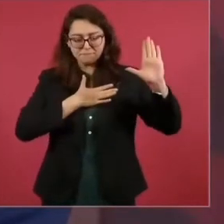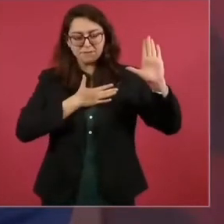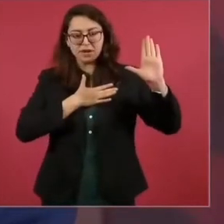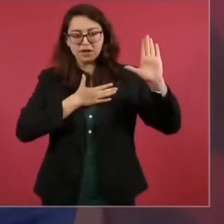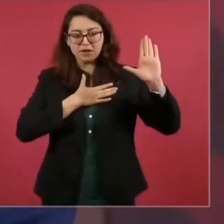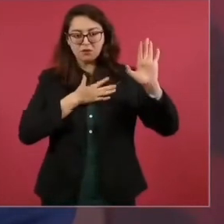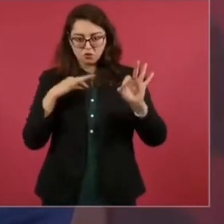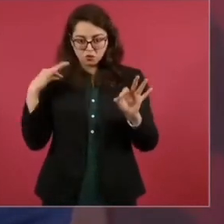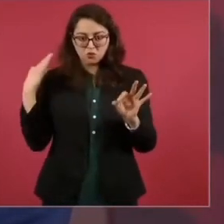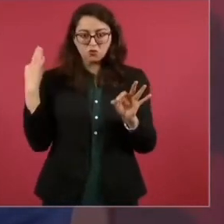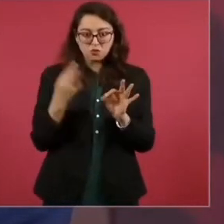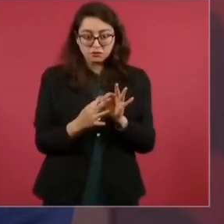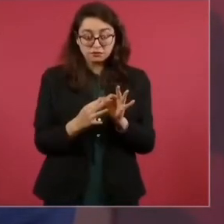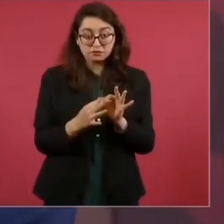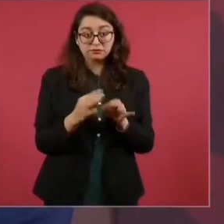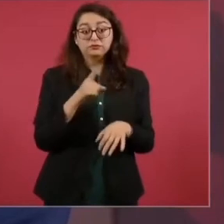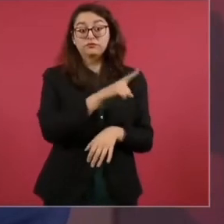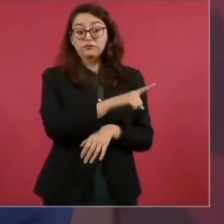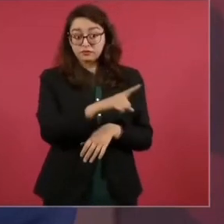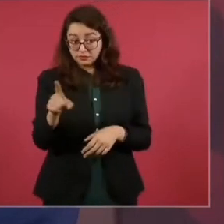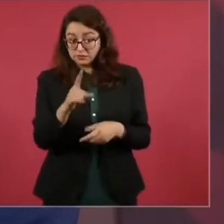y que en la medida que nos ayuden